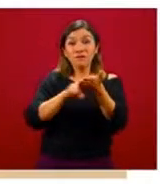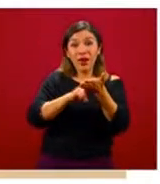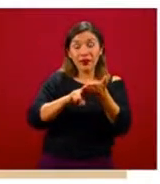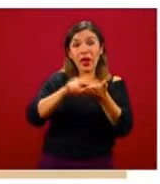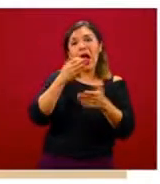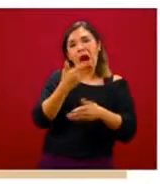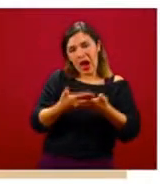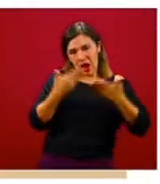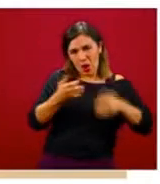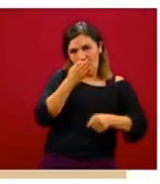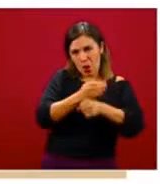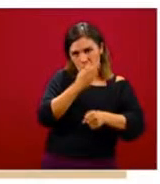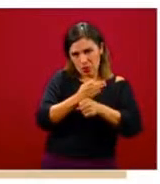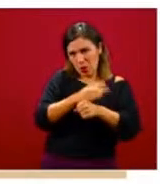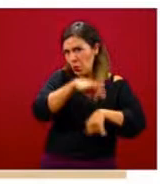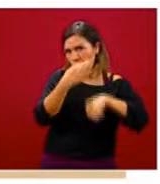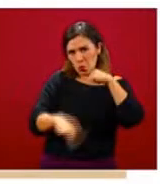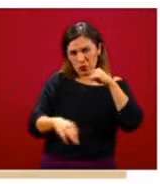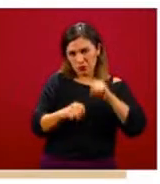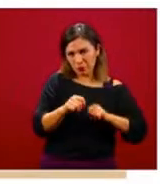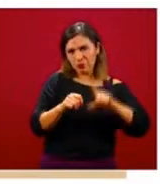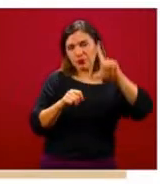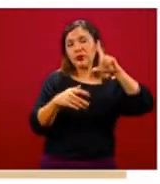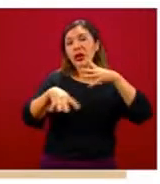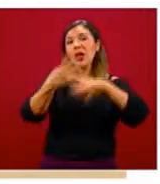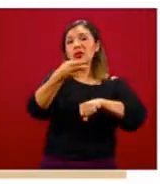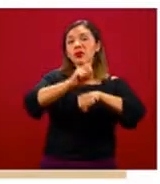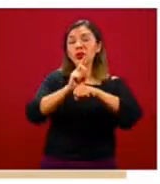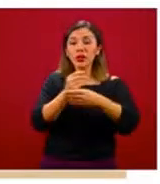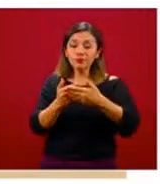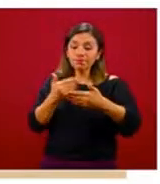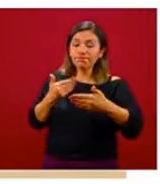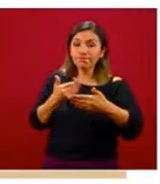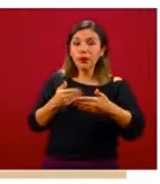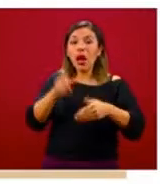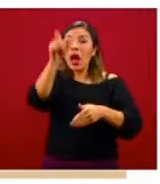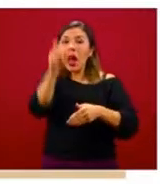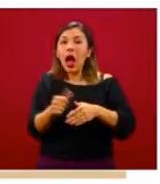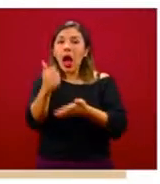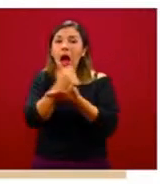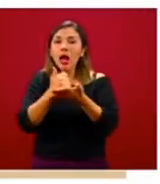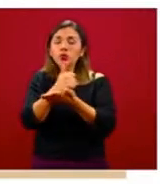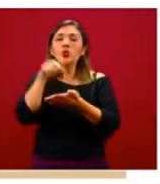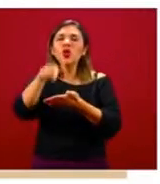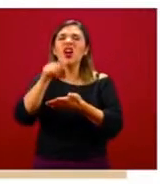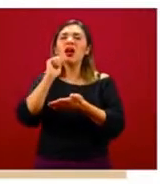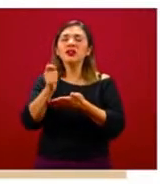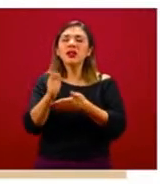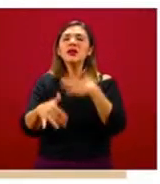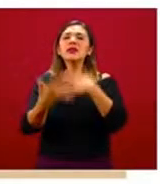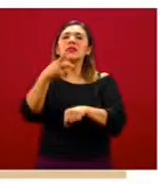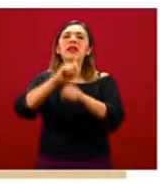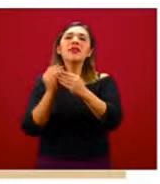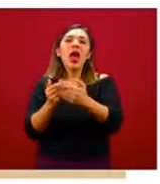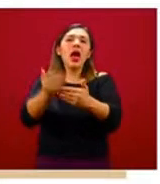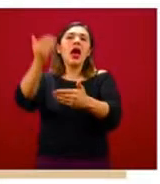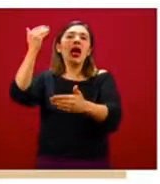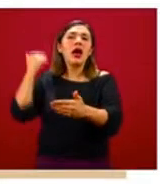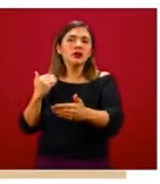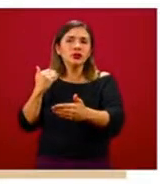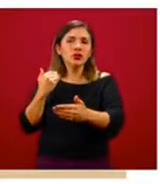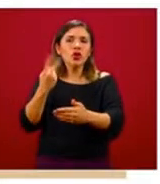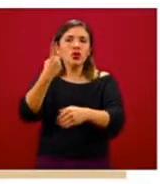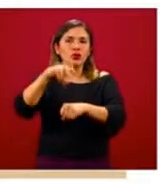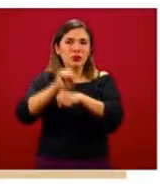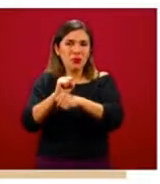es la actual, es decir, es la Green última, one is the es la de current los one últimos 14 días, for the y las last barras 14 azules son days, and the la tasa blue de ones incidencia are que the había incidency hace 2